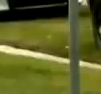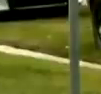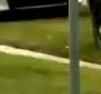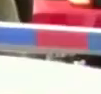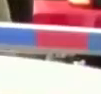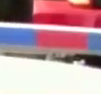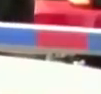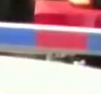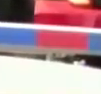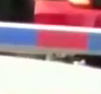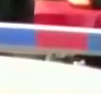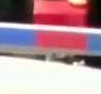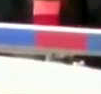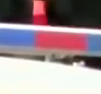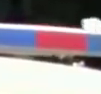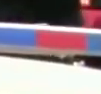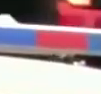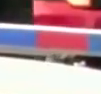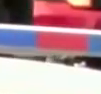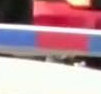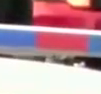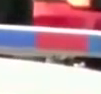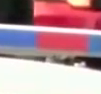en Estados Unidos.